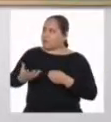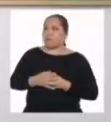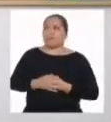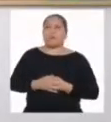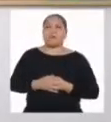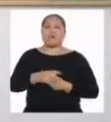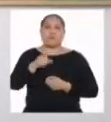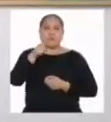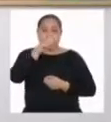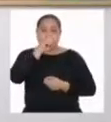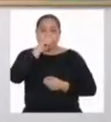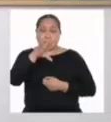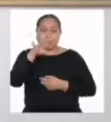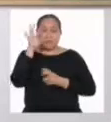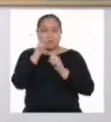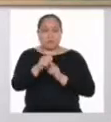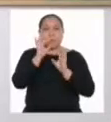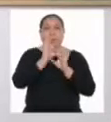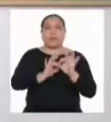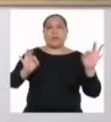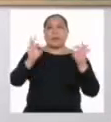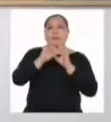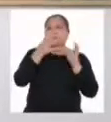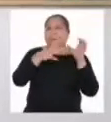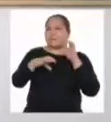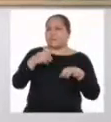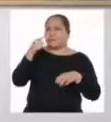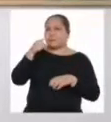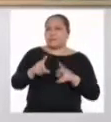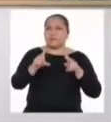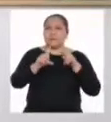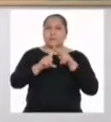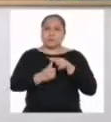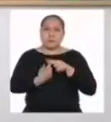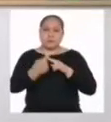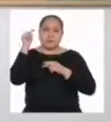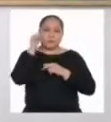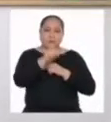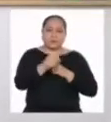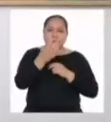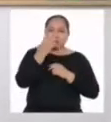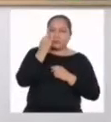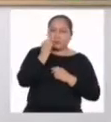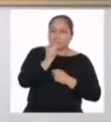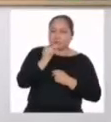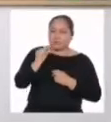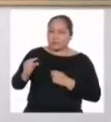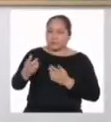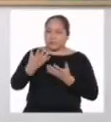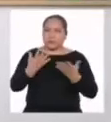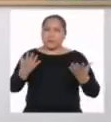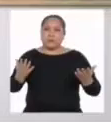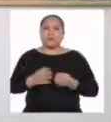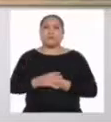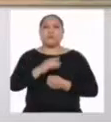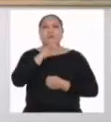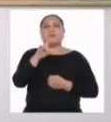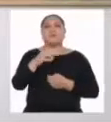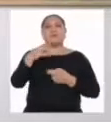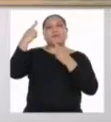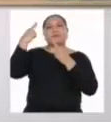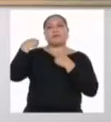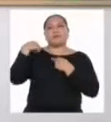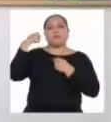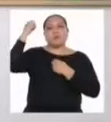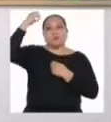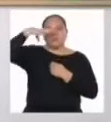todos. Como dices, es importante tomar acción, empezando por esas pequeñas cosas cotidianas, como el uso